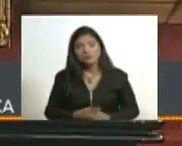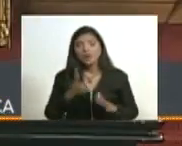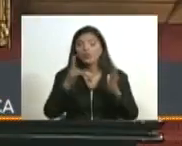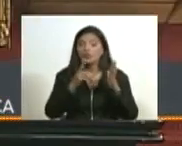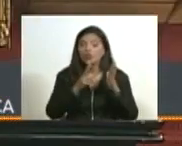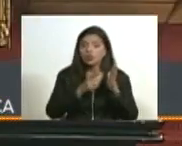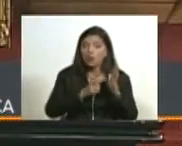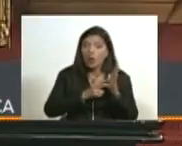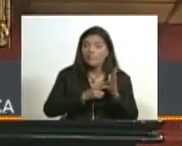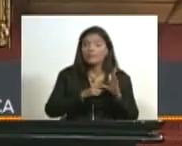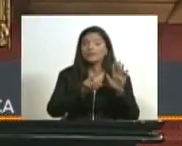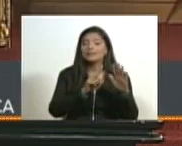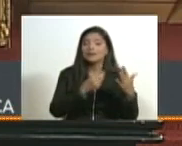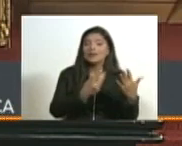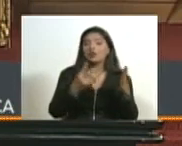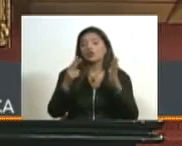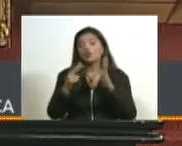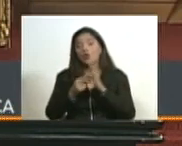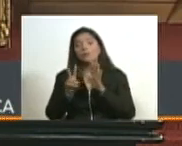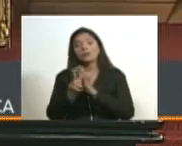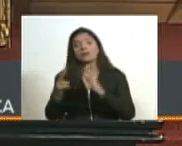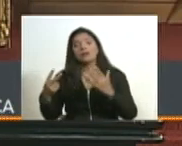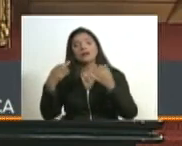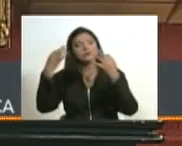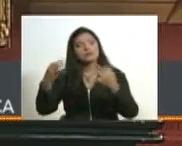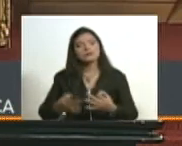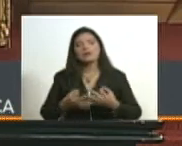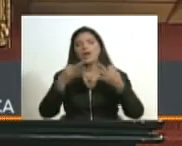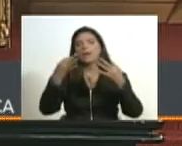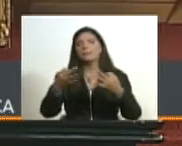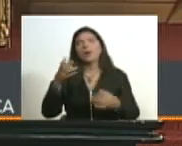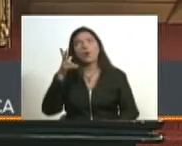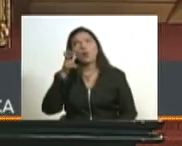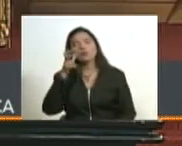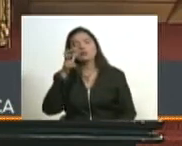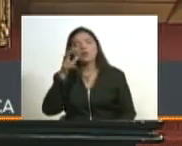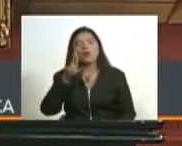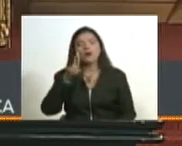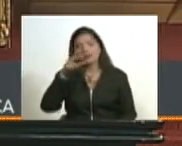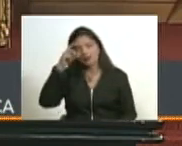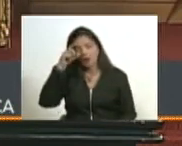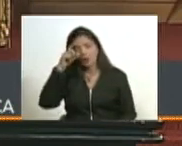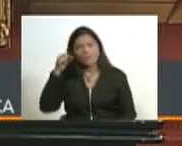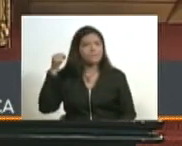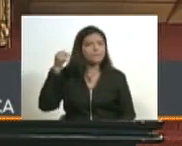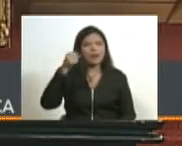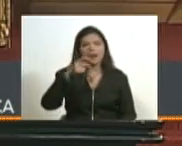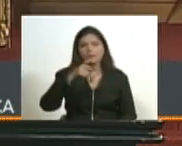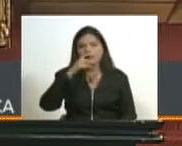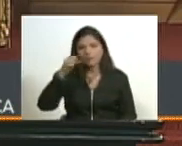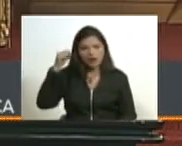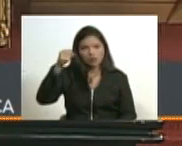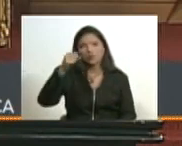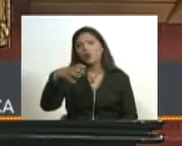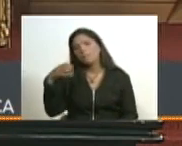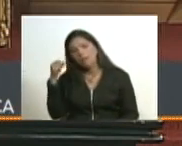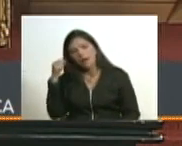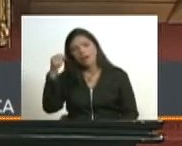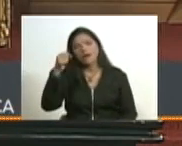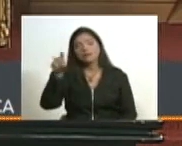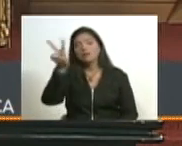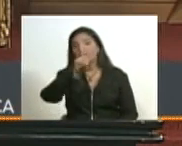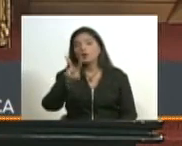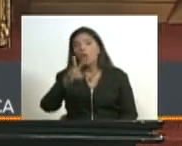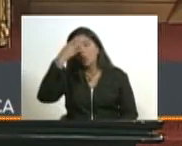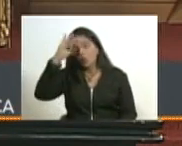2016, 2017, siempre uno tiene la voz de Raúl aquí. Sigue para adelante, Maduro. Sigue para adelante, Venezuela. Cuba está